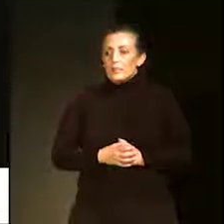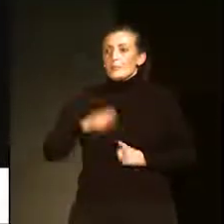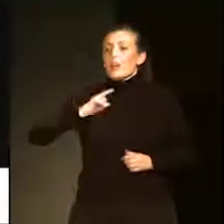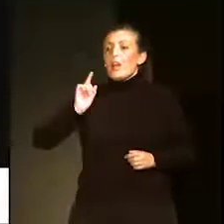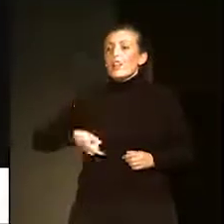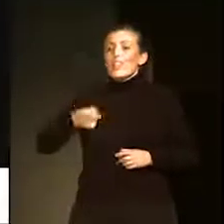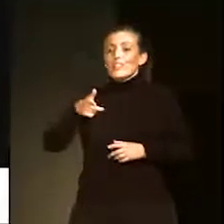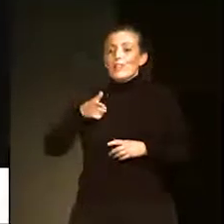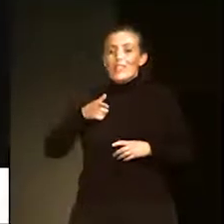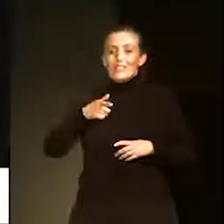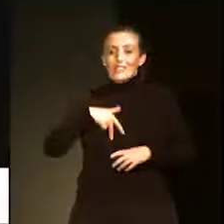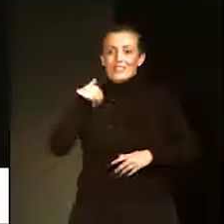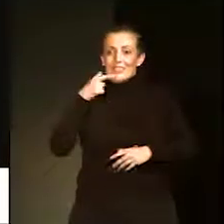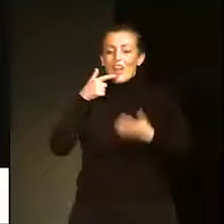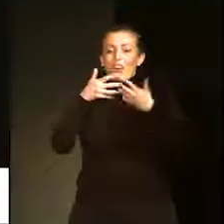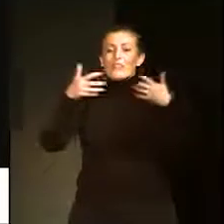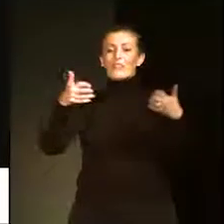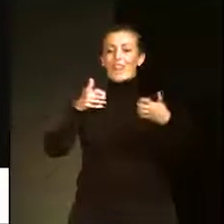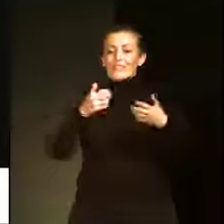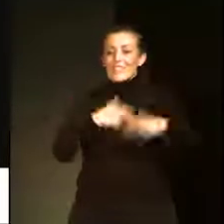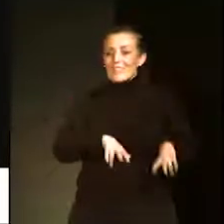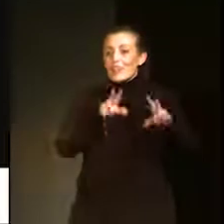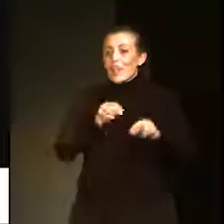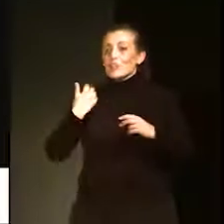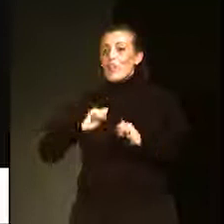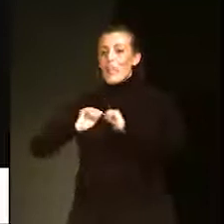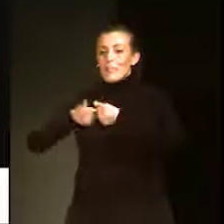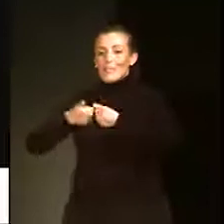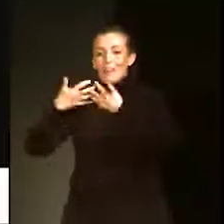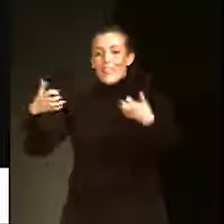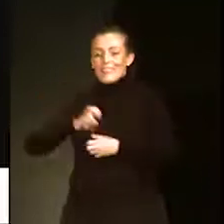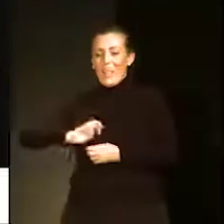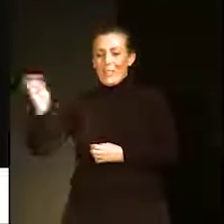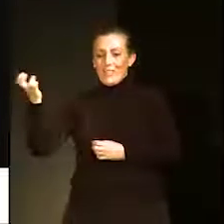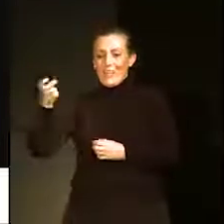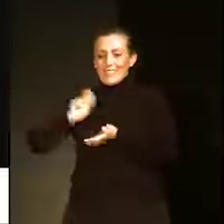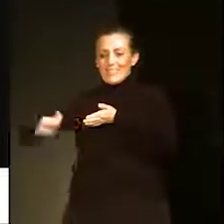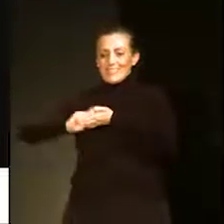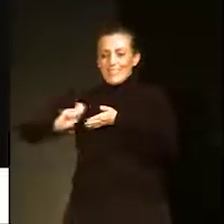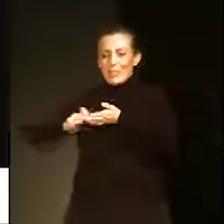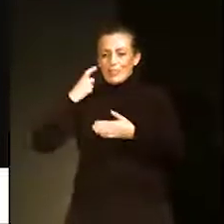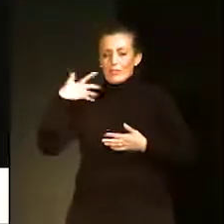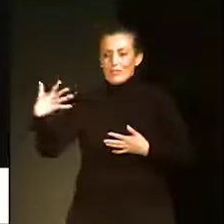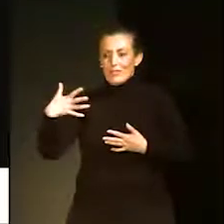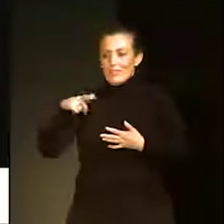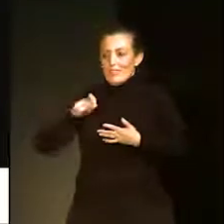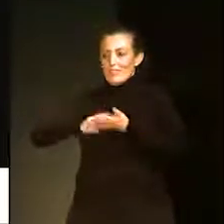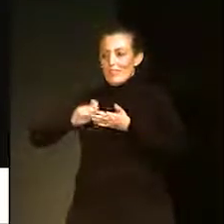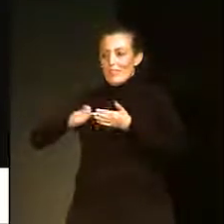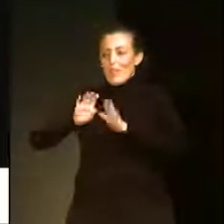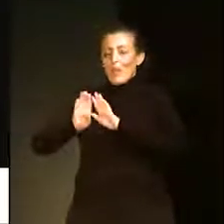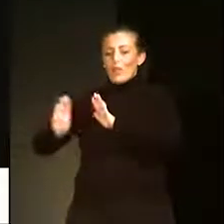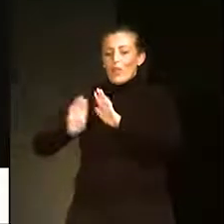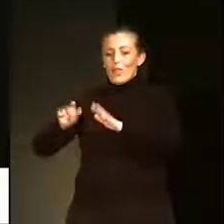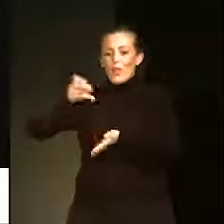directora gerente con una frase y yo quiero iniciar también mi intervención con otra de uno del que es nuestro más ilustre vecino